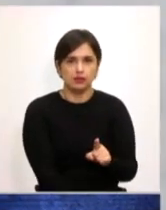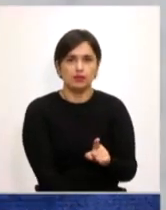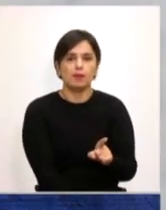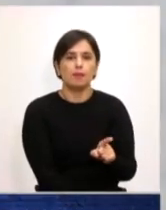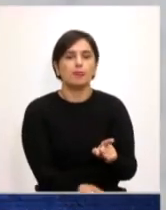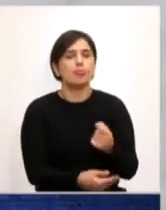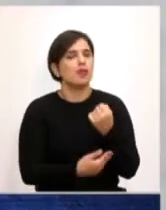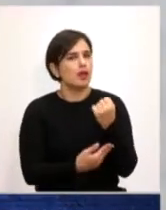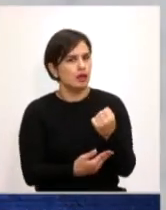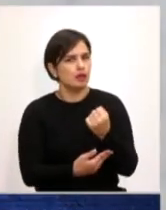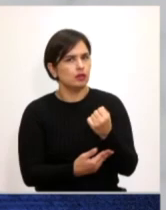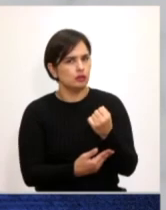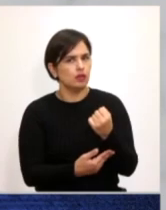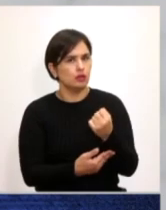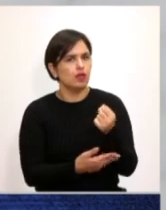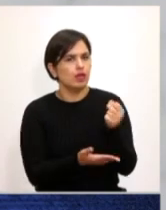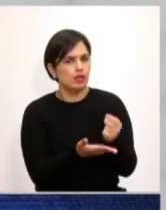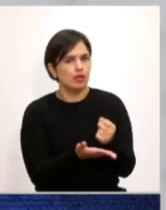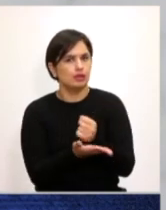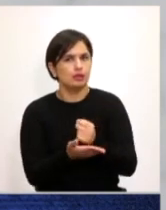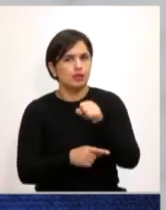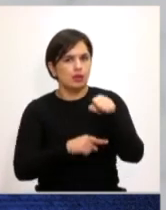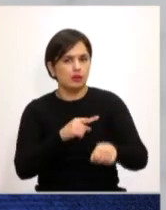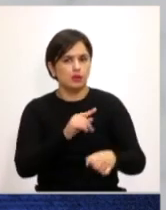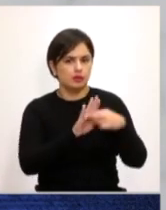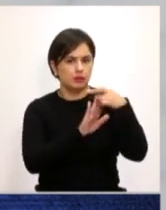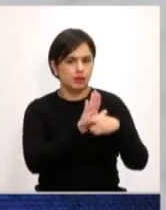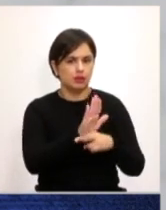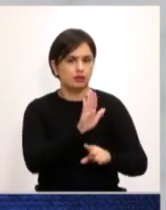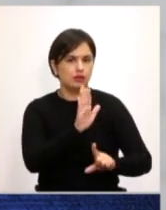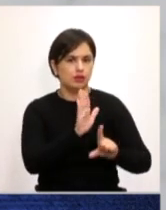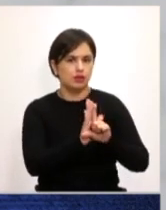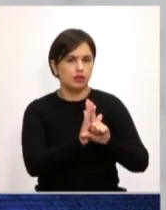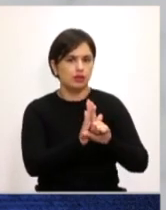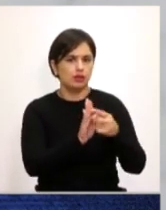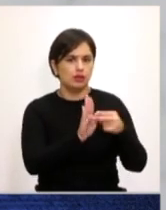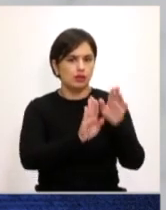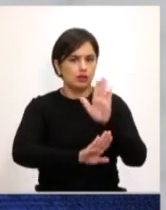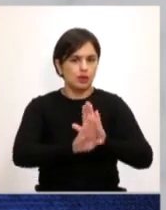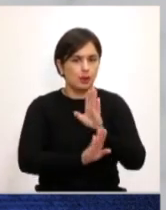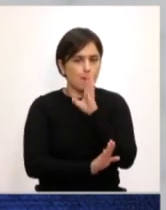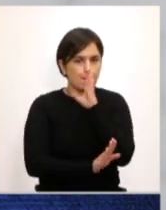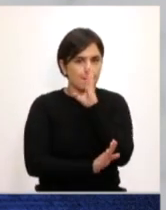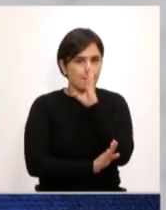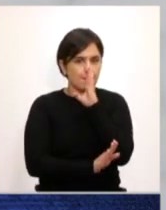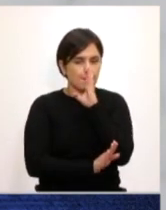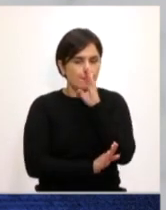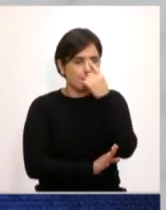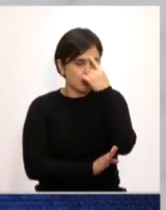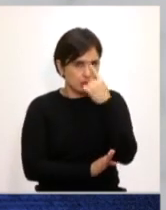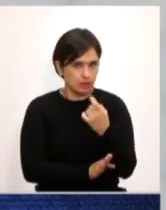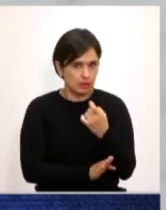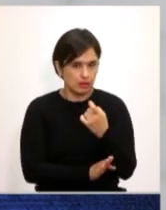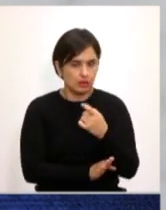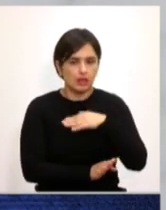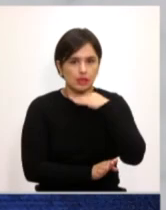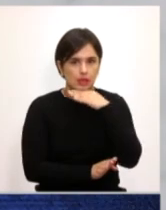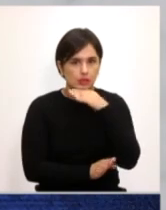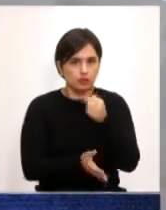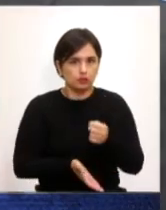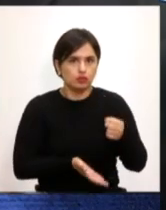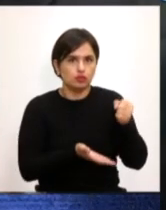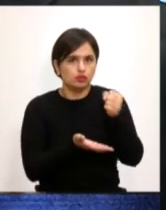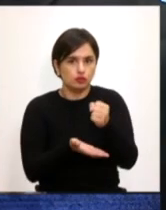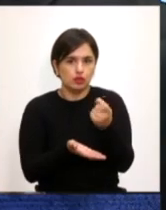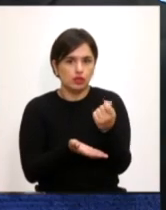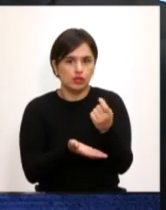colaboró decididamente en el despacho de este proyecto para el debido cuidado, prudencia, probidad y seriedad en el uso de los recursos de todos